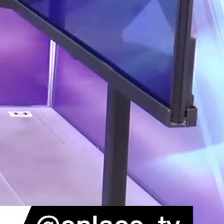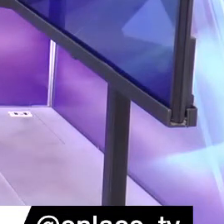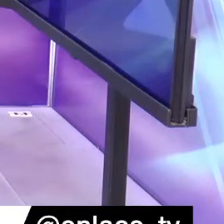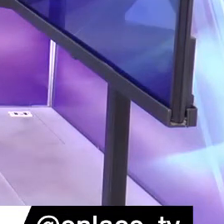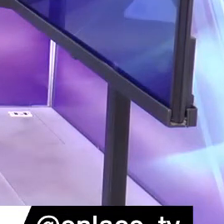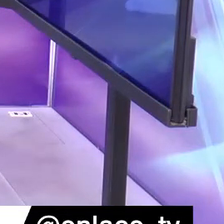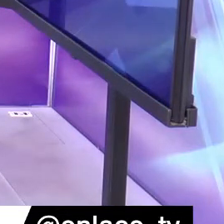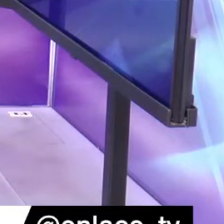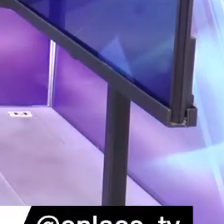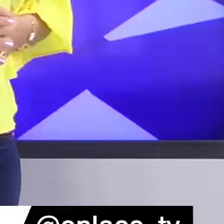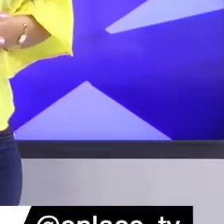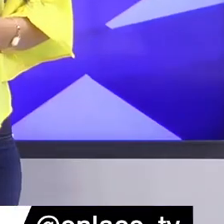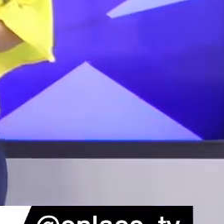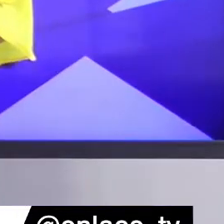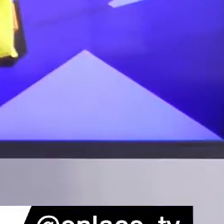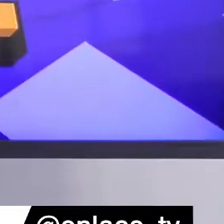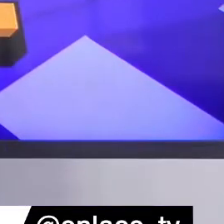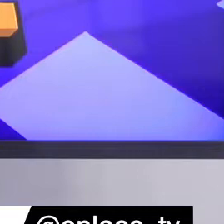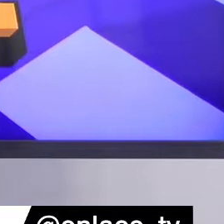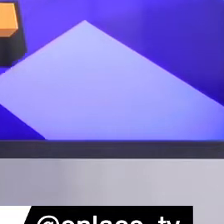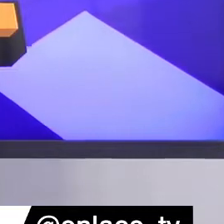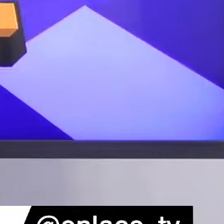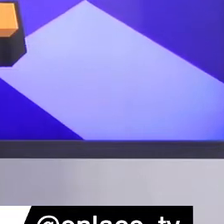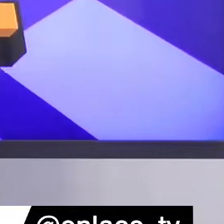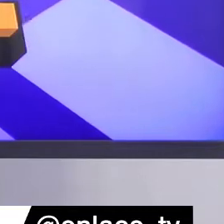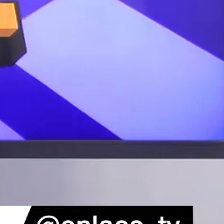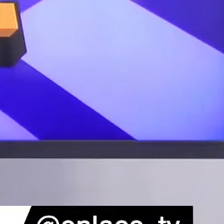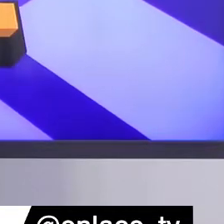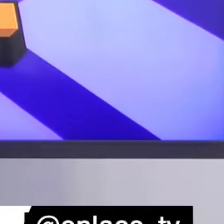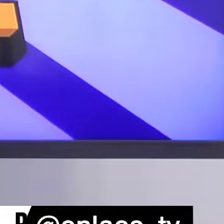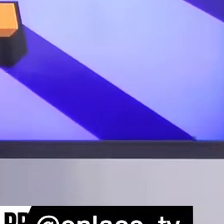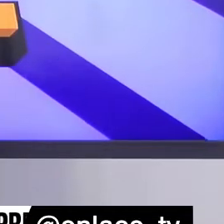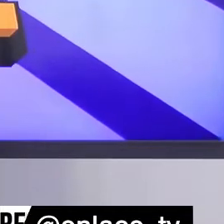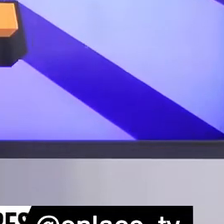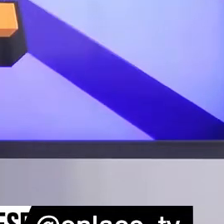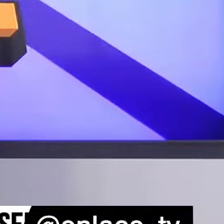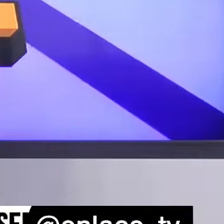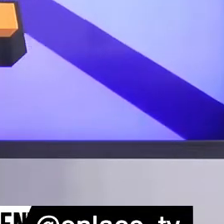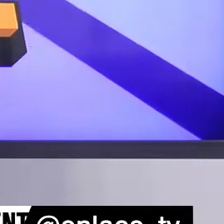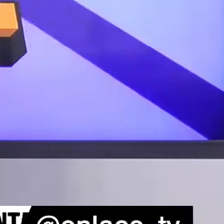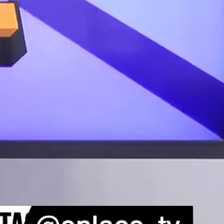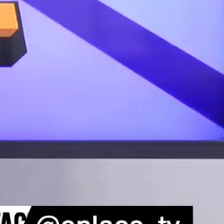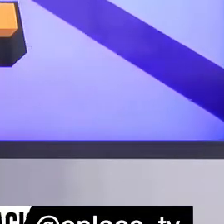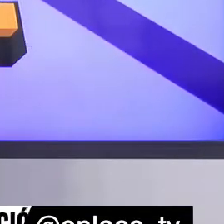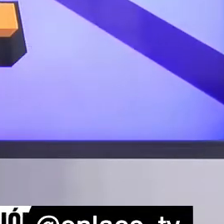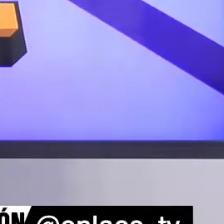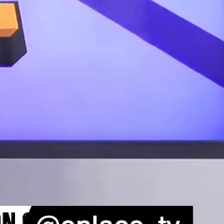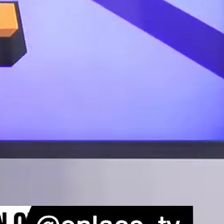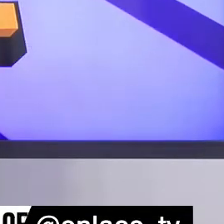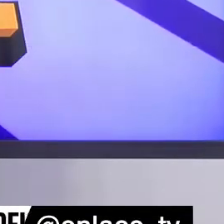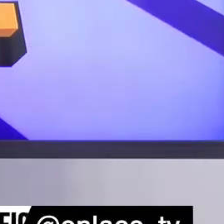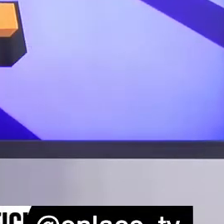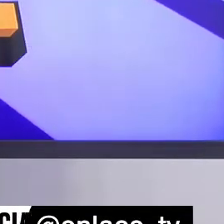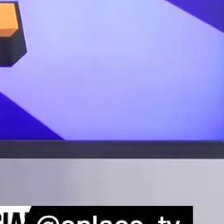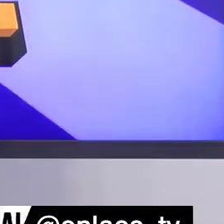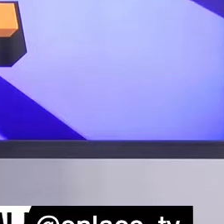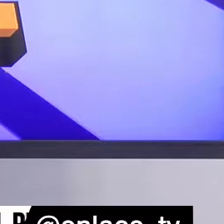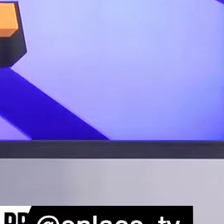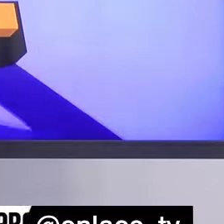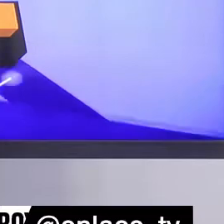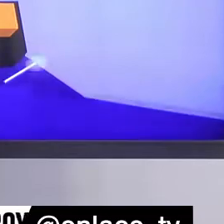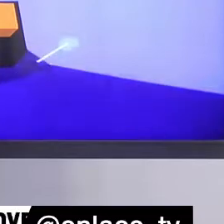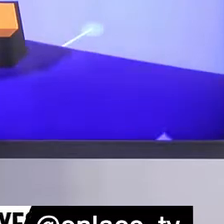nuestros titulares. La comunidad del corregimiento El Centro se mostró en desacuerdo con el artículo o el decreto 1668 que